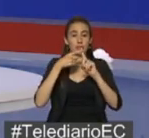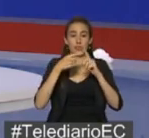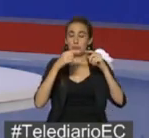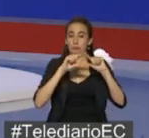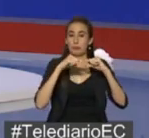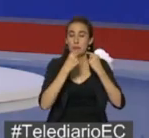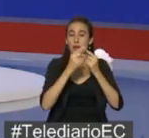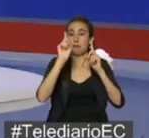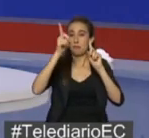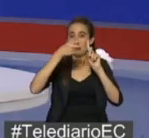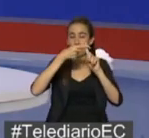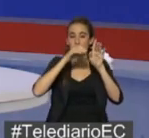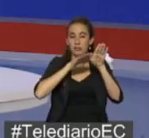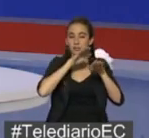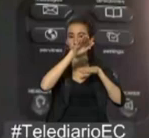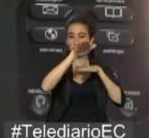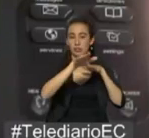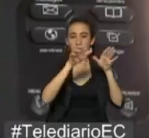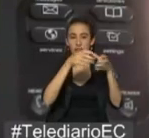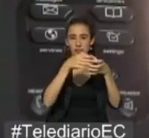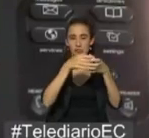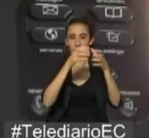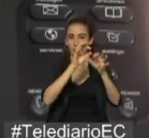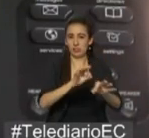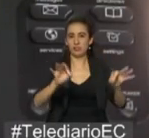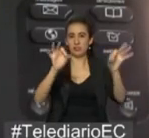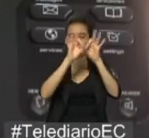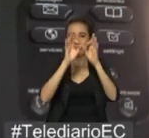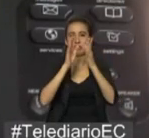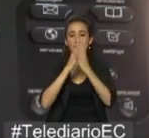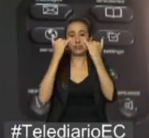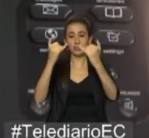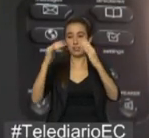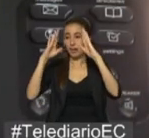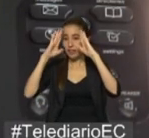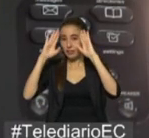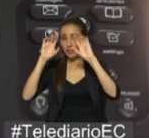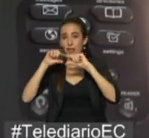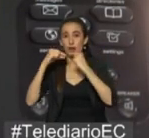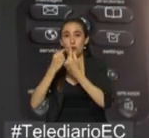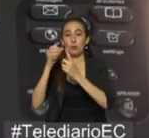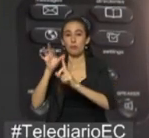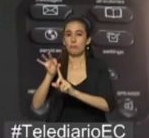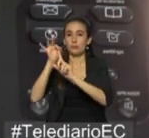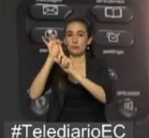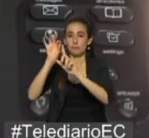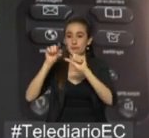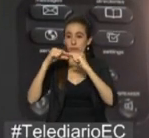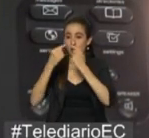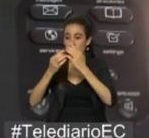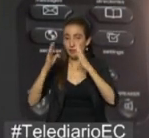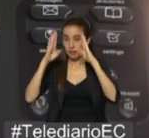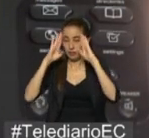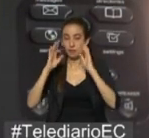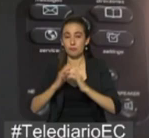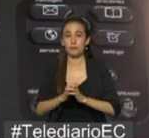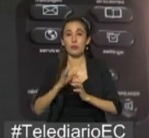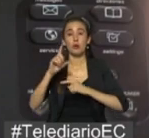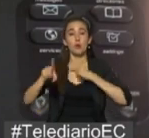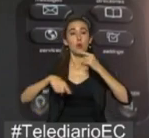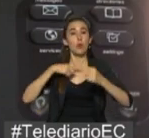Es importante dar prioridad a las personas vulnerables, que ellas sean las primeras en llegar al país. Una vez que